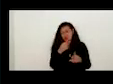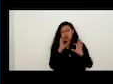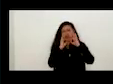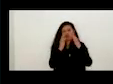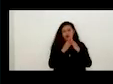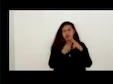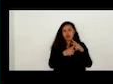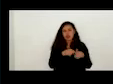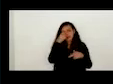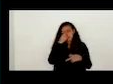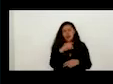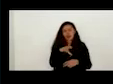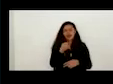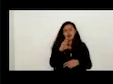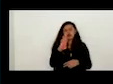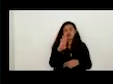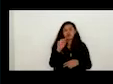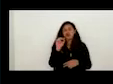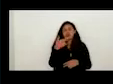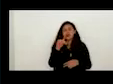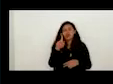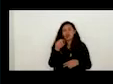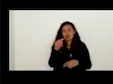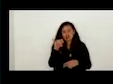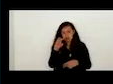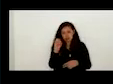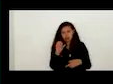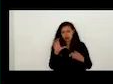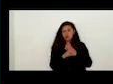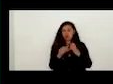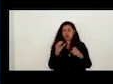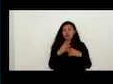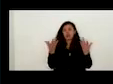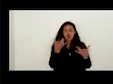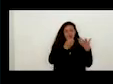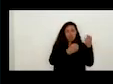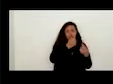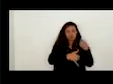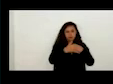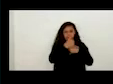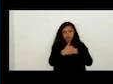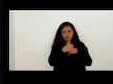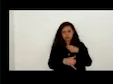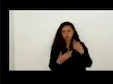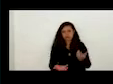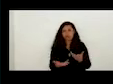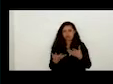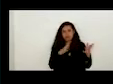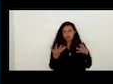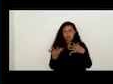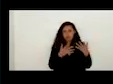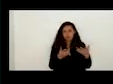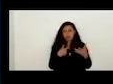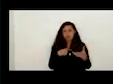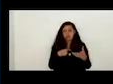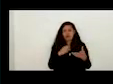carbohidratos. ¿Qué otros productos me aportan proteína? La leche y el yogur. Aproximadamente nos pueden aportar desde 3